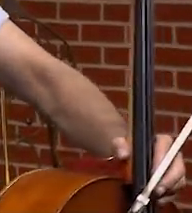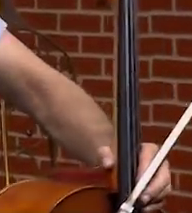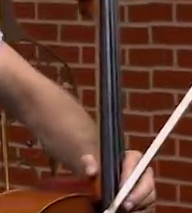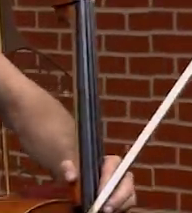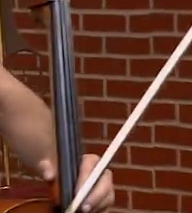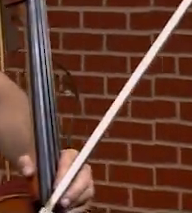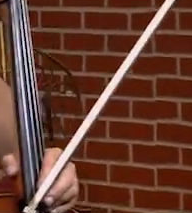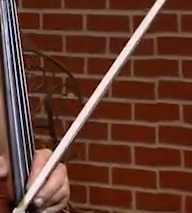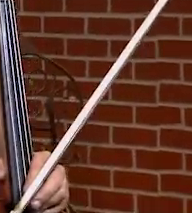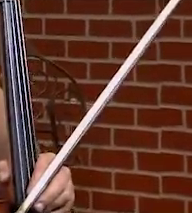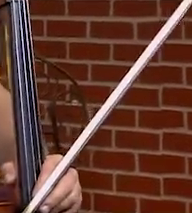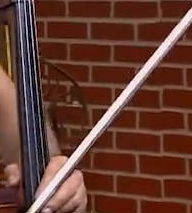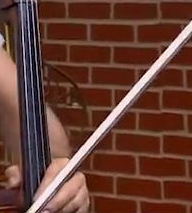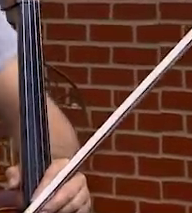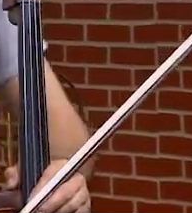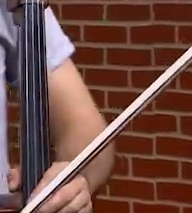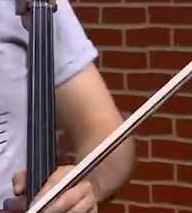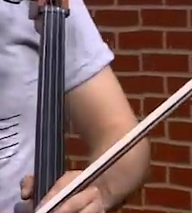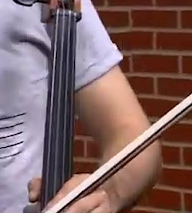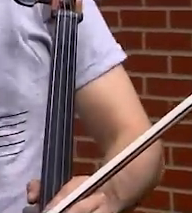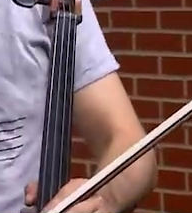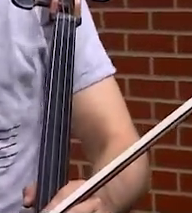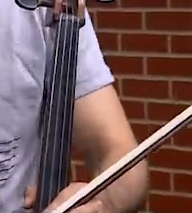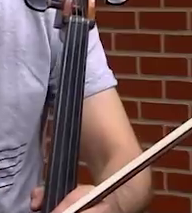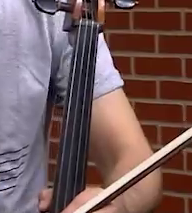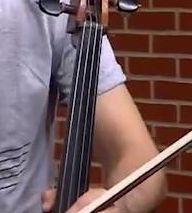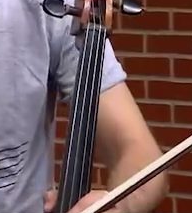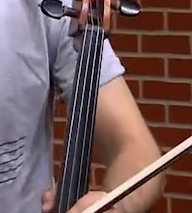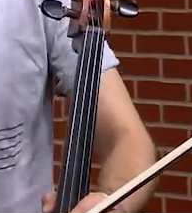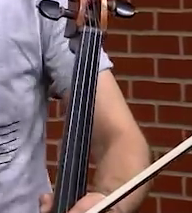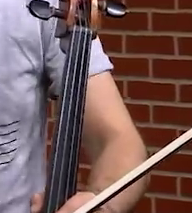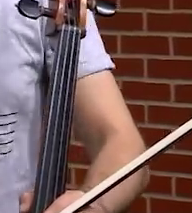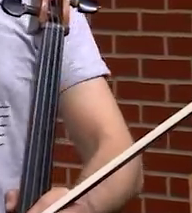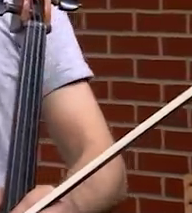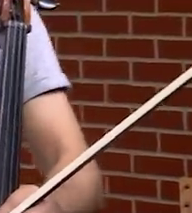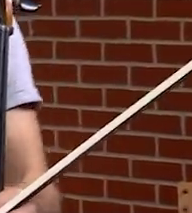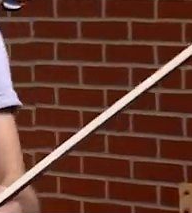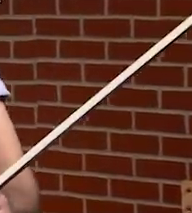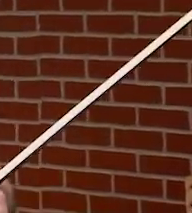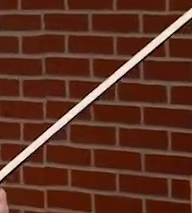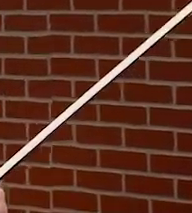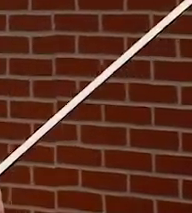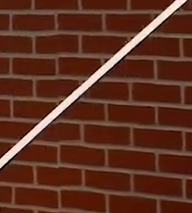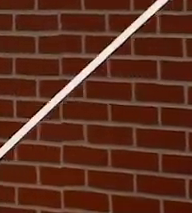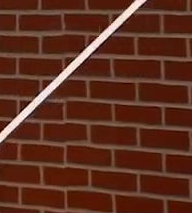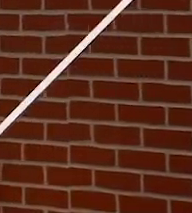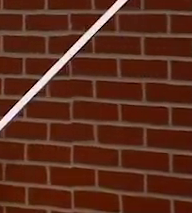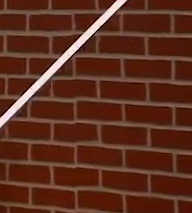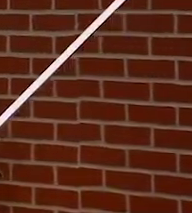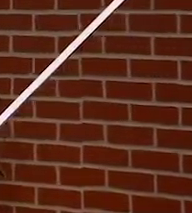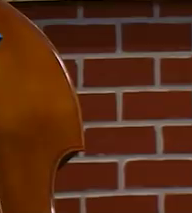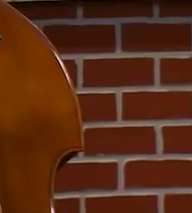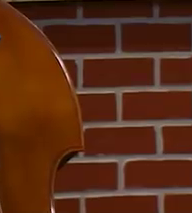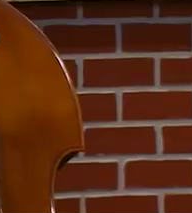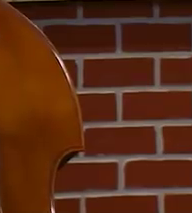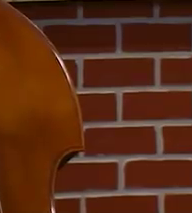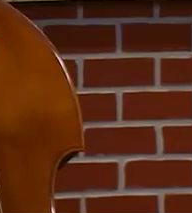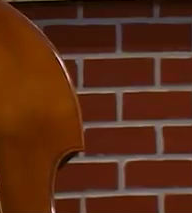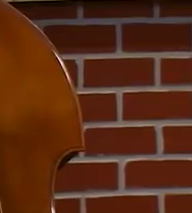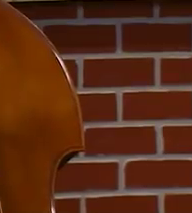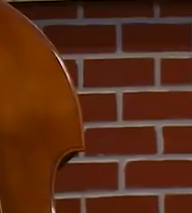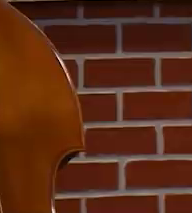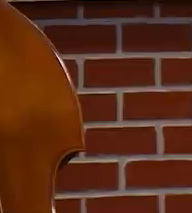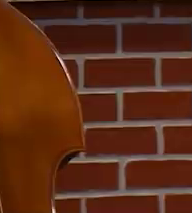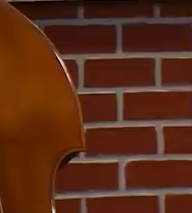Bienvenidos al programa 8 de Lectoescritura Musical. En el programa de hoy seguiremos aprendiendo a sumar notas musicales. En el